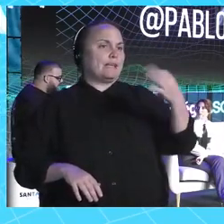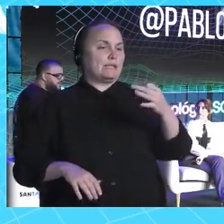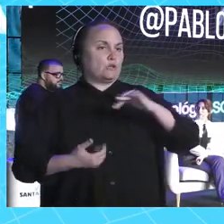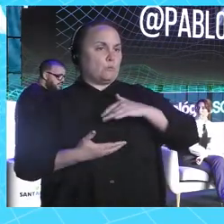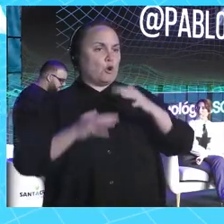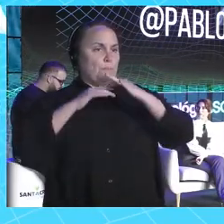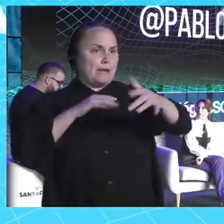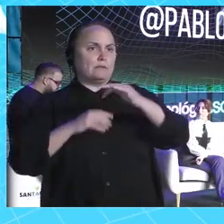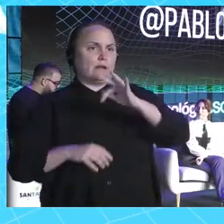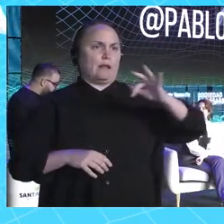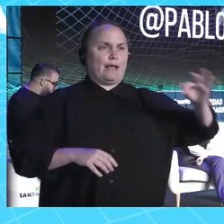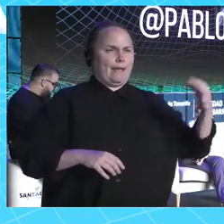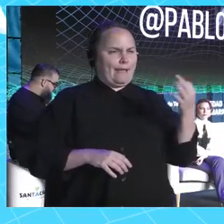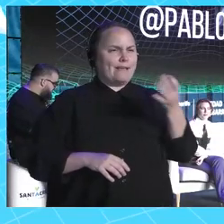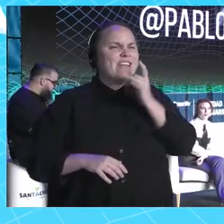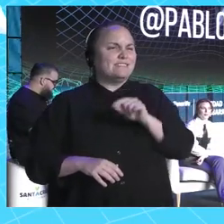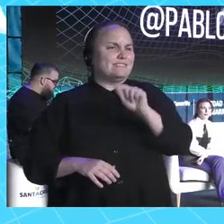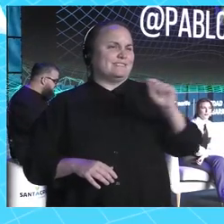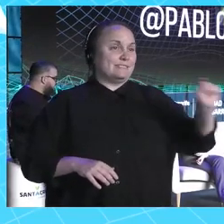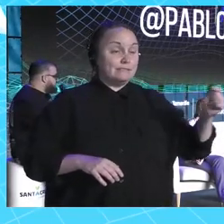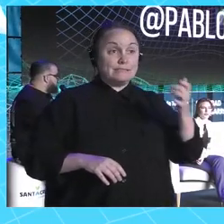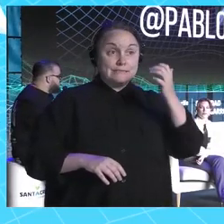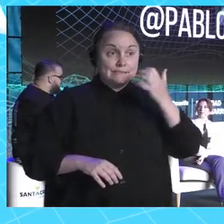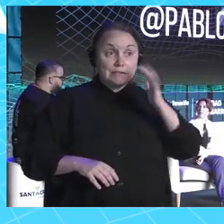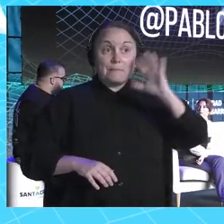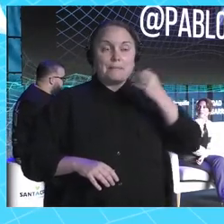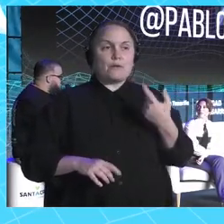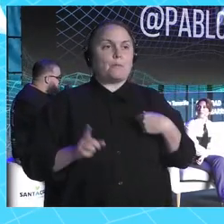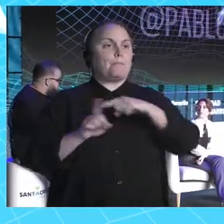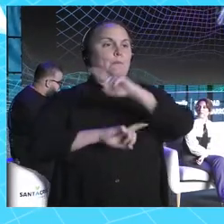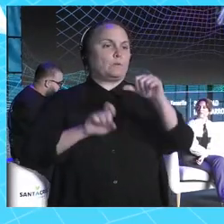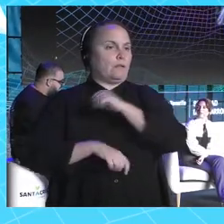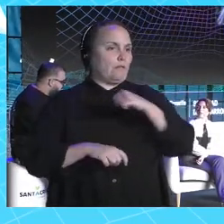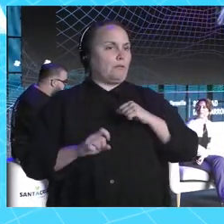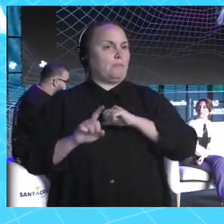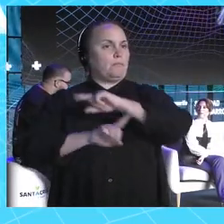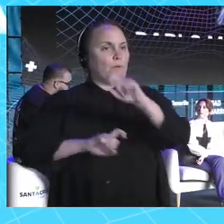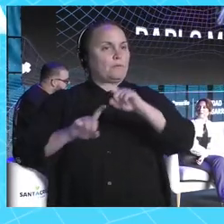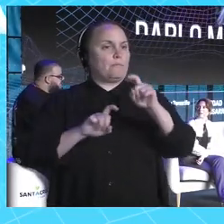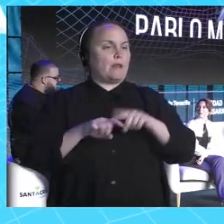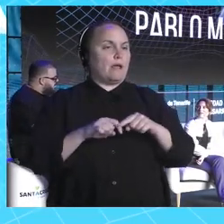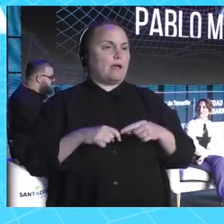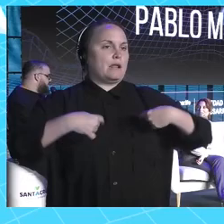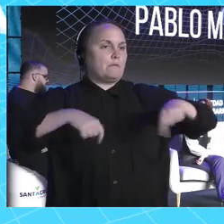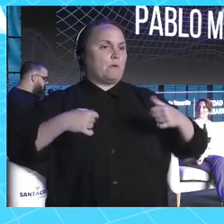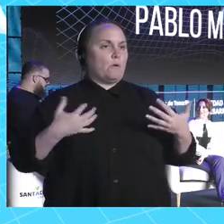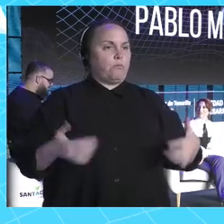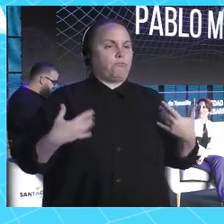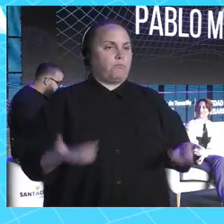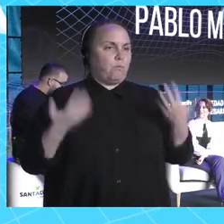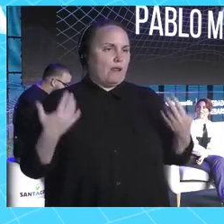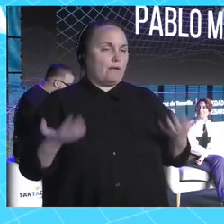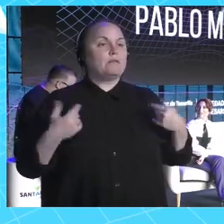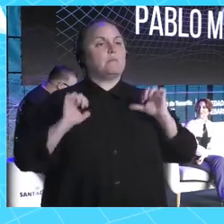quién es Lola Carla Susana entonces chicos si les parece les voy a hacer algunas preguntitas individuales así quitamos los nervios y nos metemos en materia